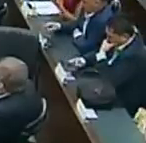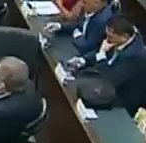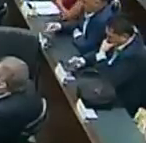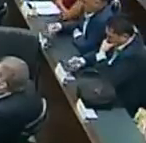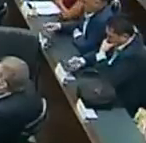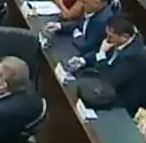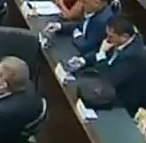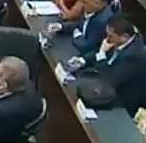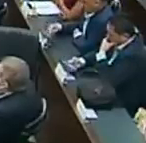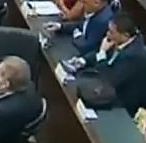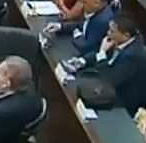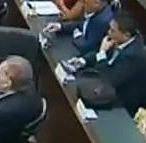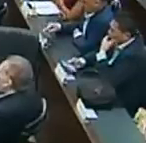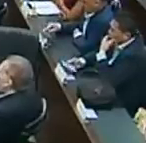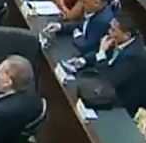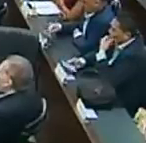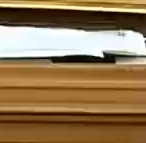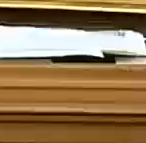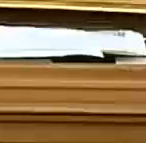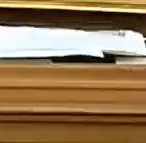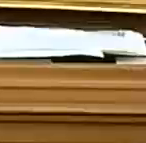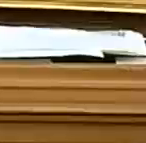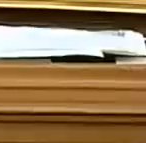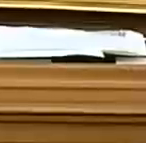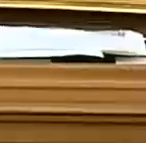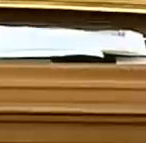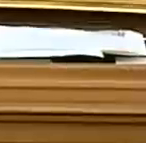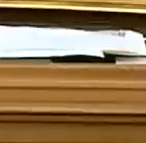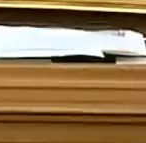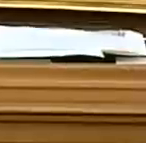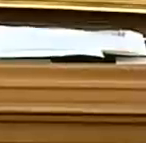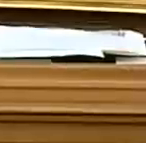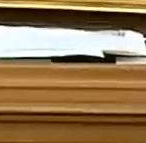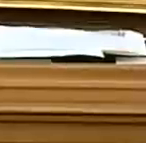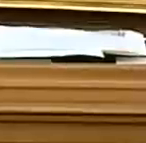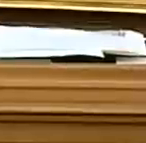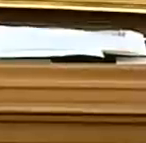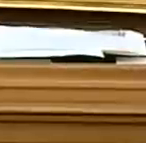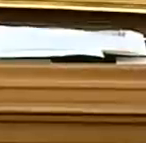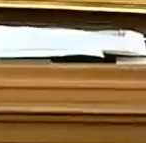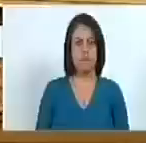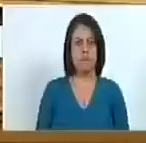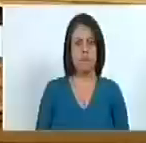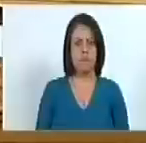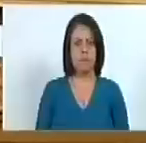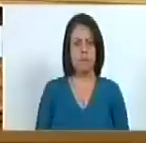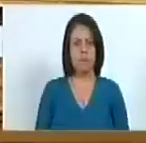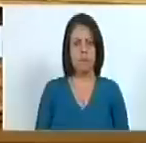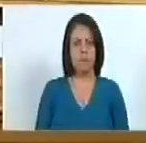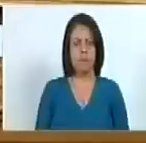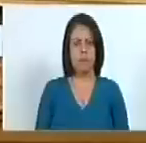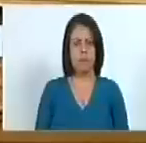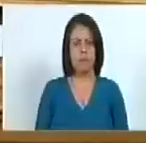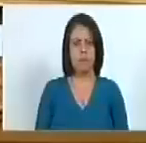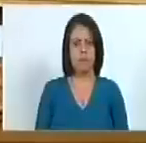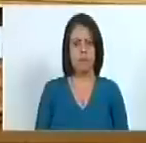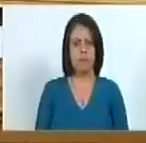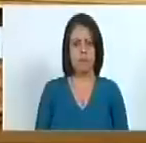Nadie más. Claro. Se cierra. En consideración,